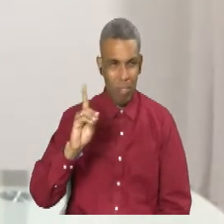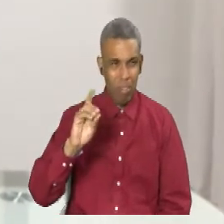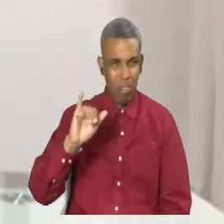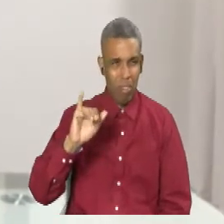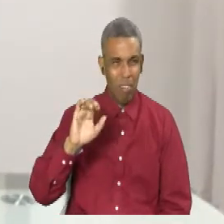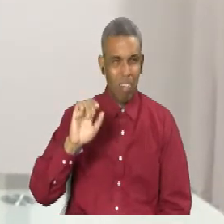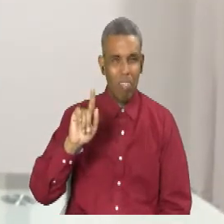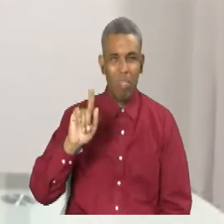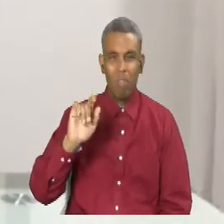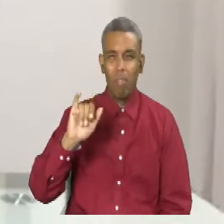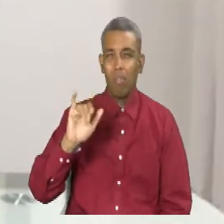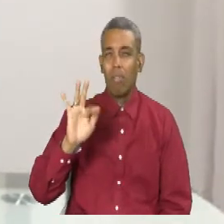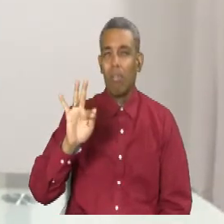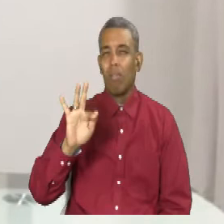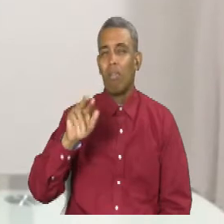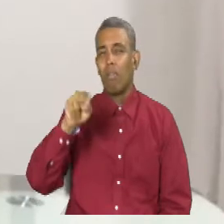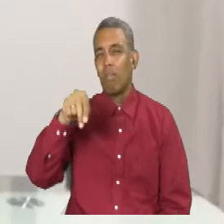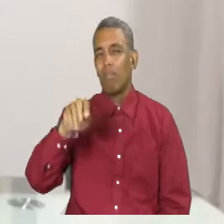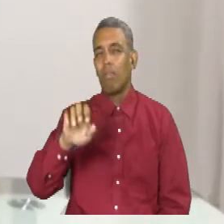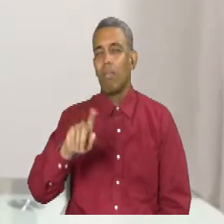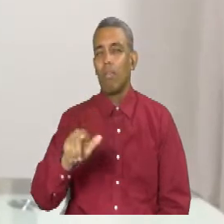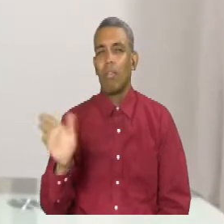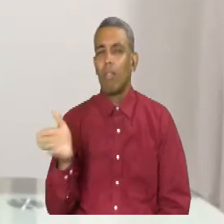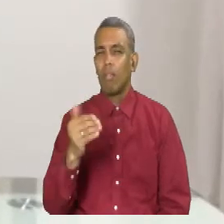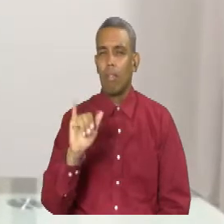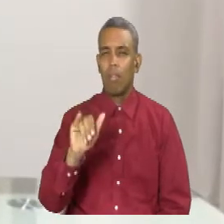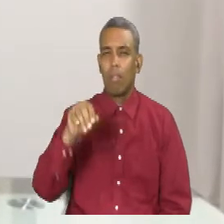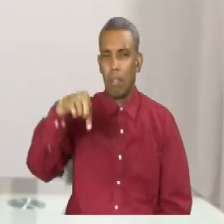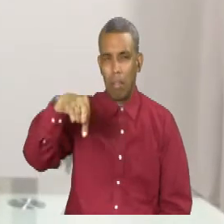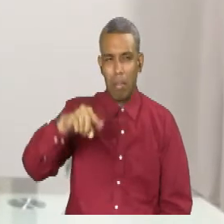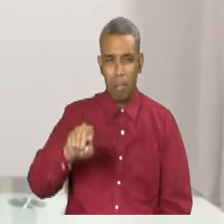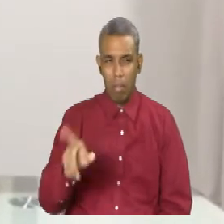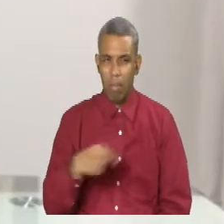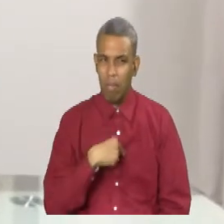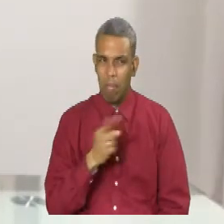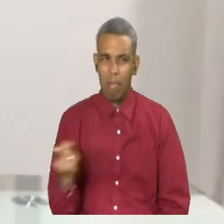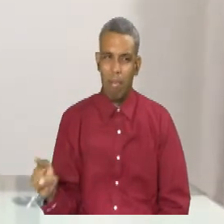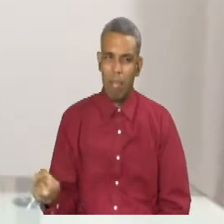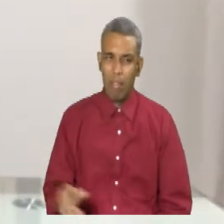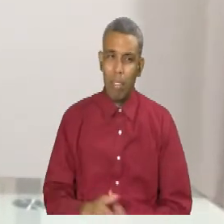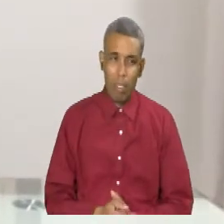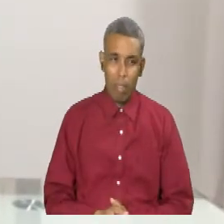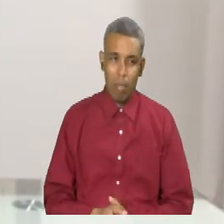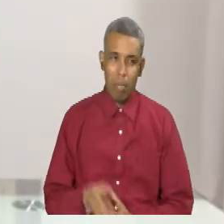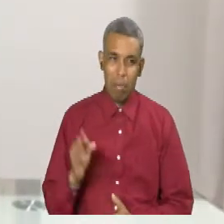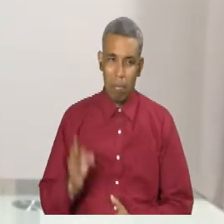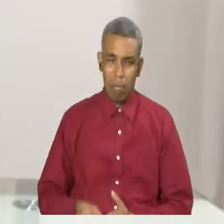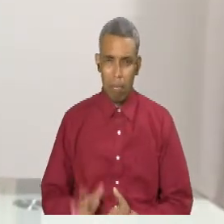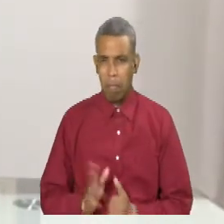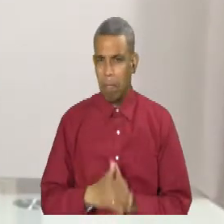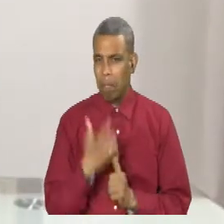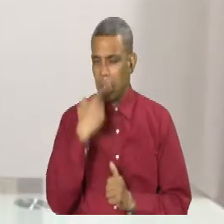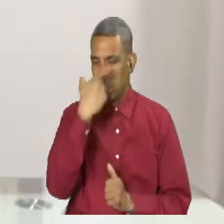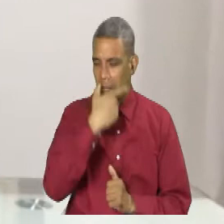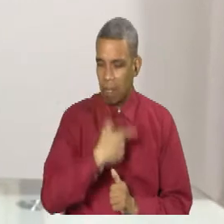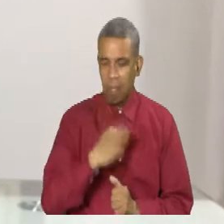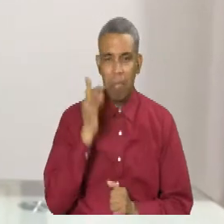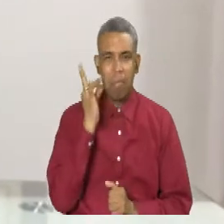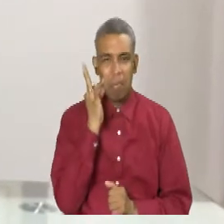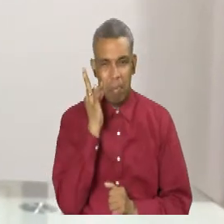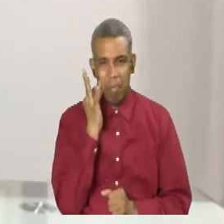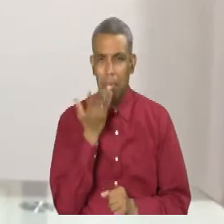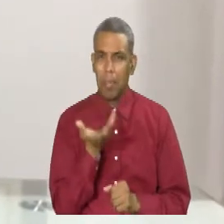CardioFitness IPS? CardioFitness IPS es una clínica especializada en todos los servicios de estética, tanto